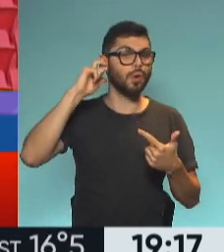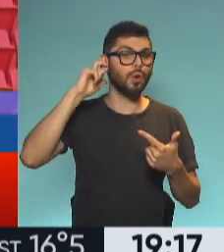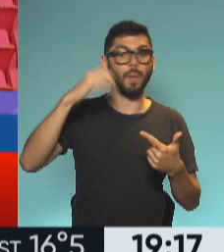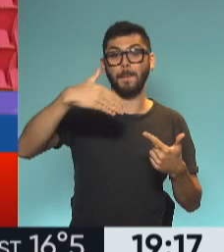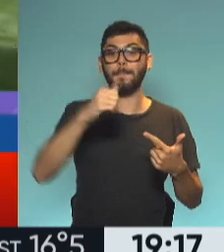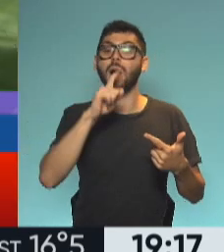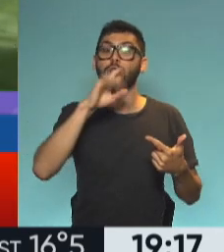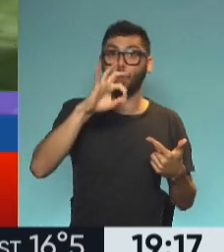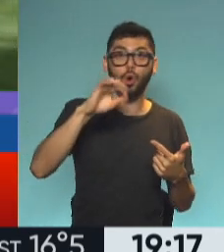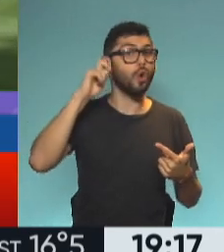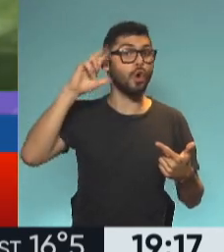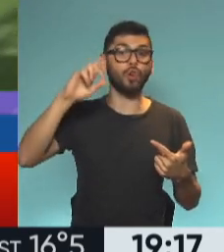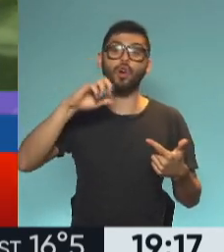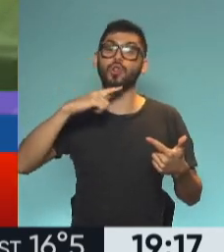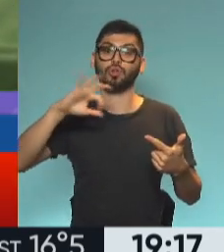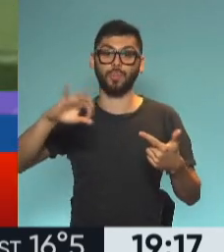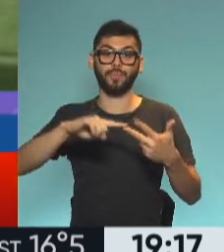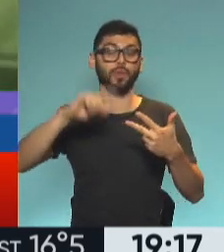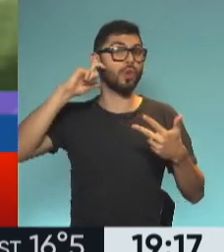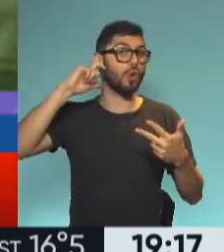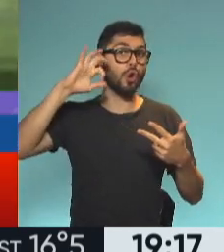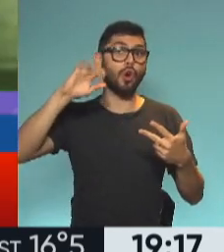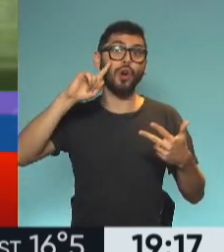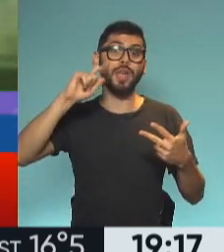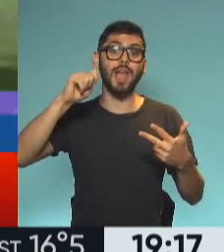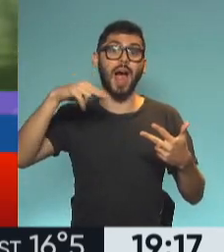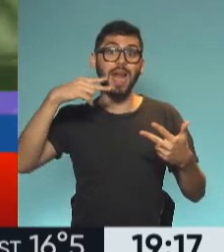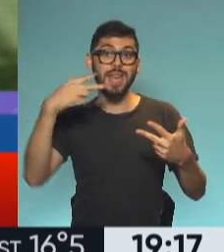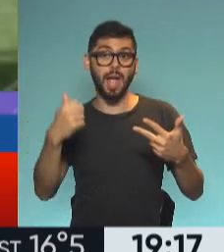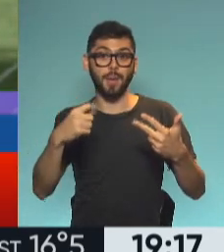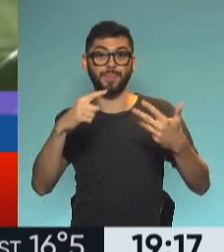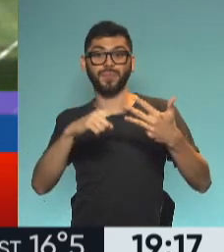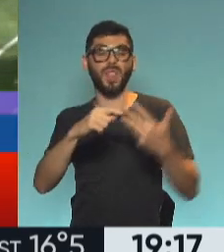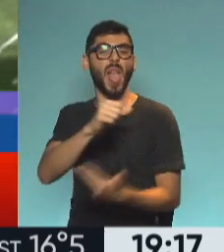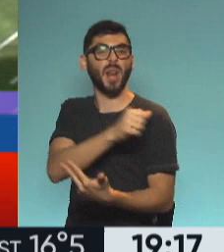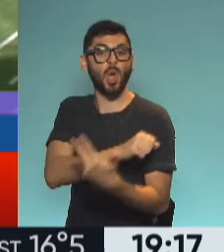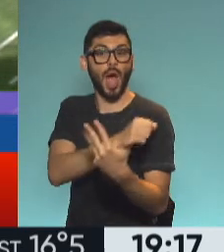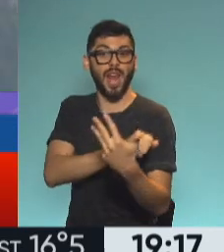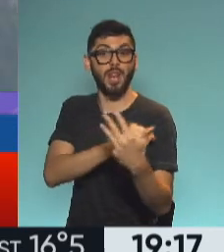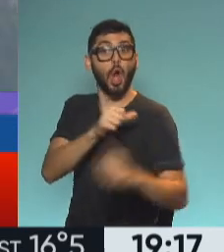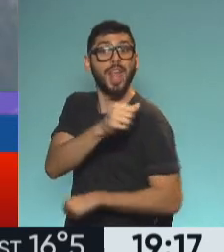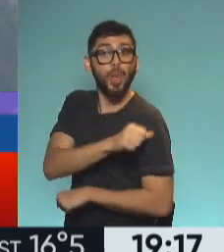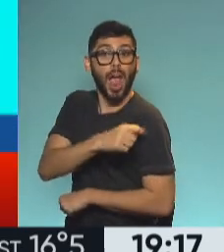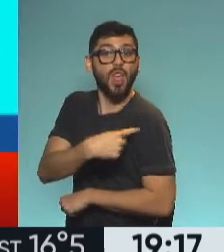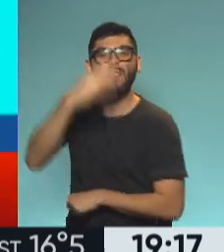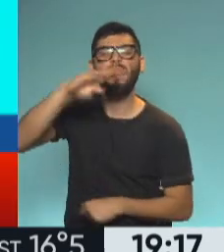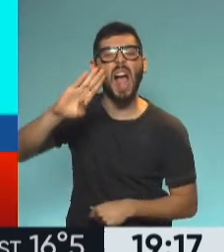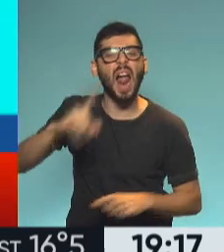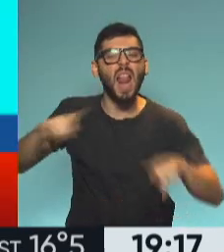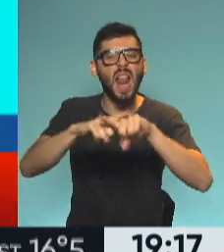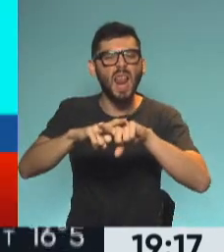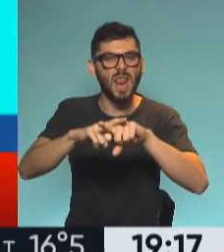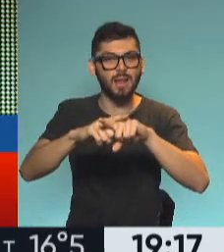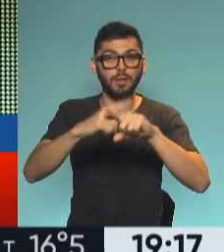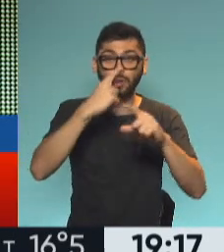Sí. Goiânia y Río de Janeiro, que en principio se jugaría la final. ¿Salieron a cerrar filas, digamos,